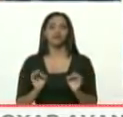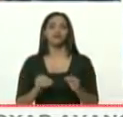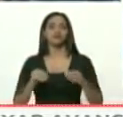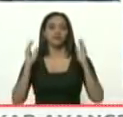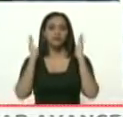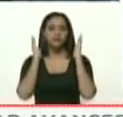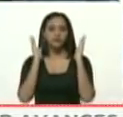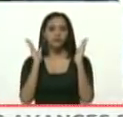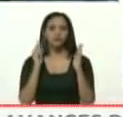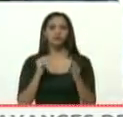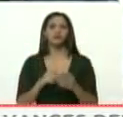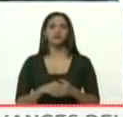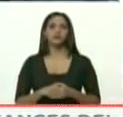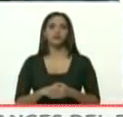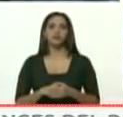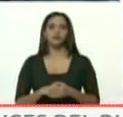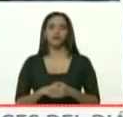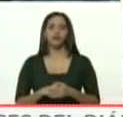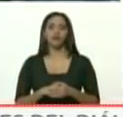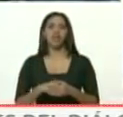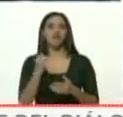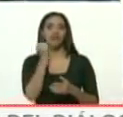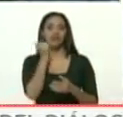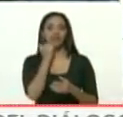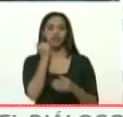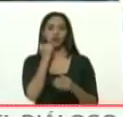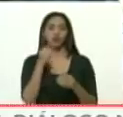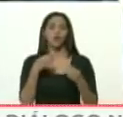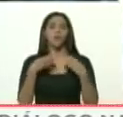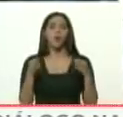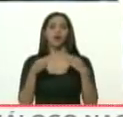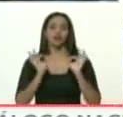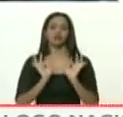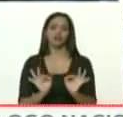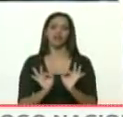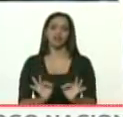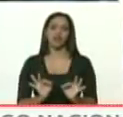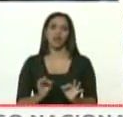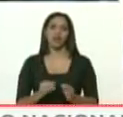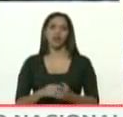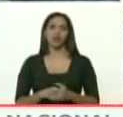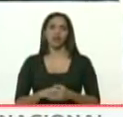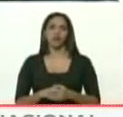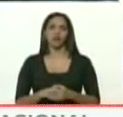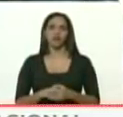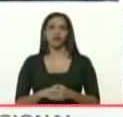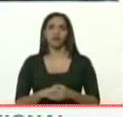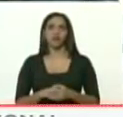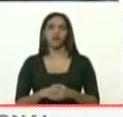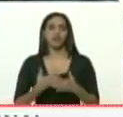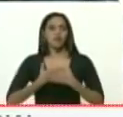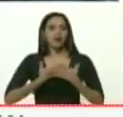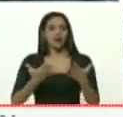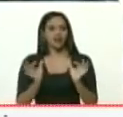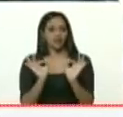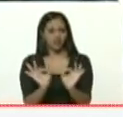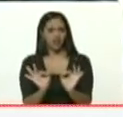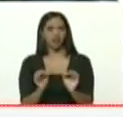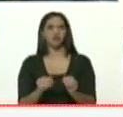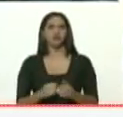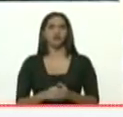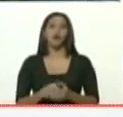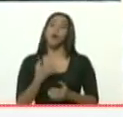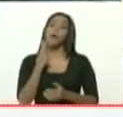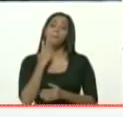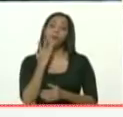las manifestaciones de orden público de manera especial. Y damos garantía de eso. Por